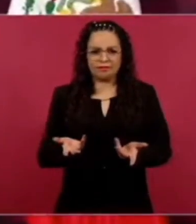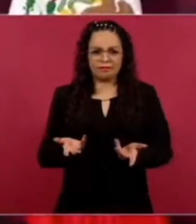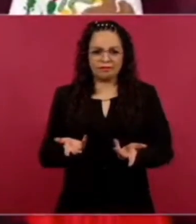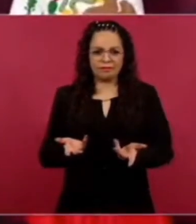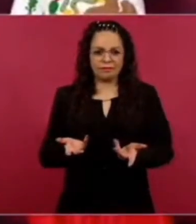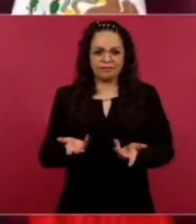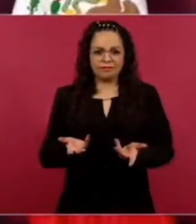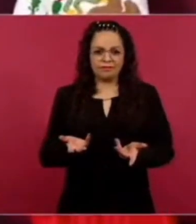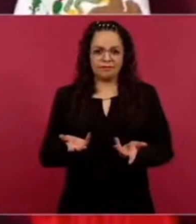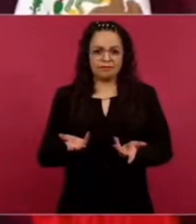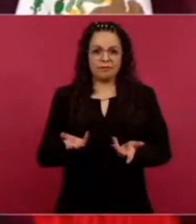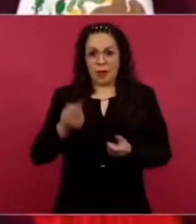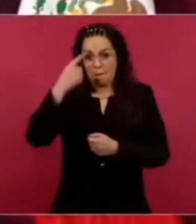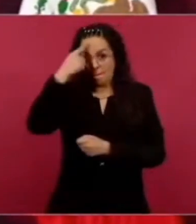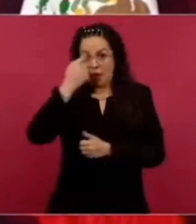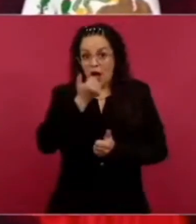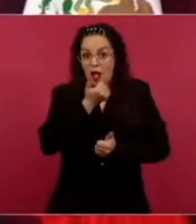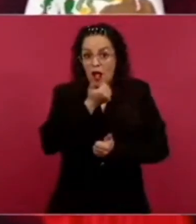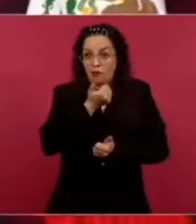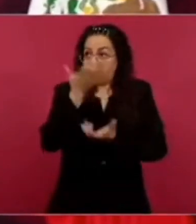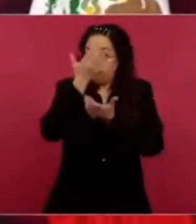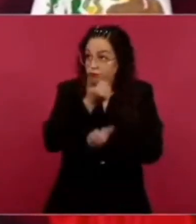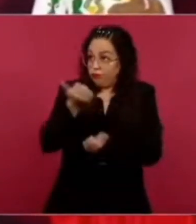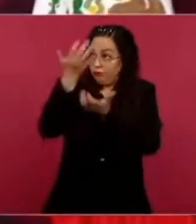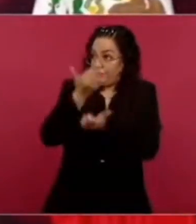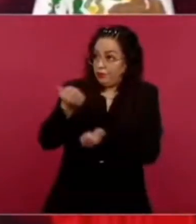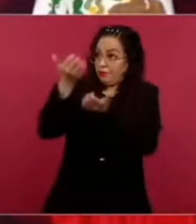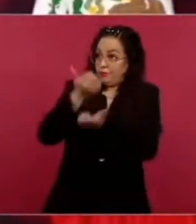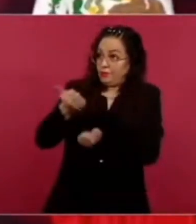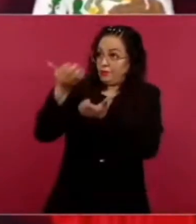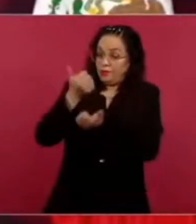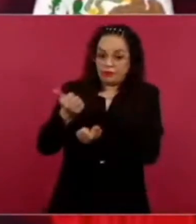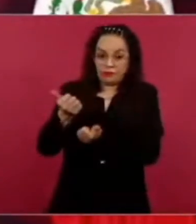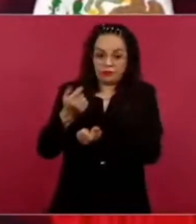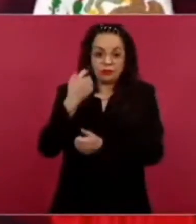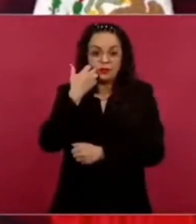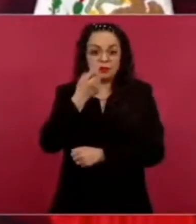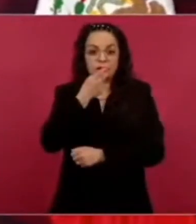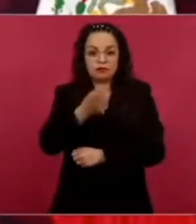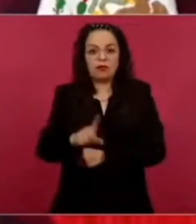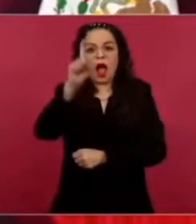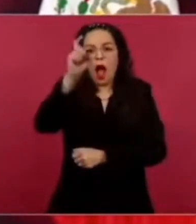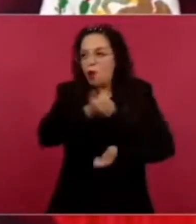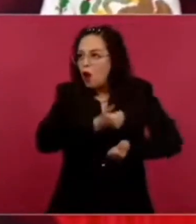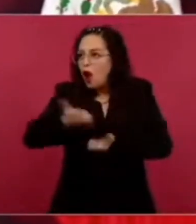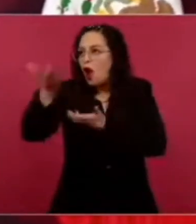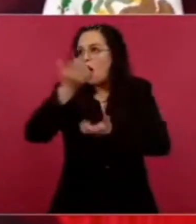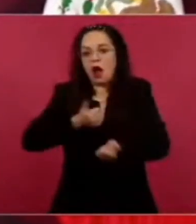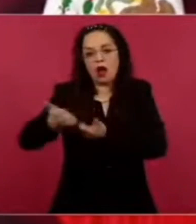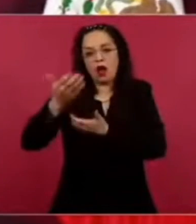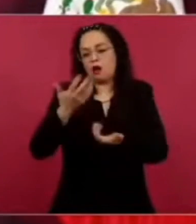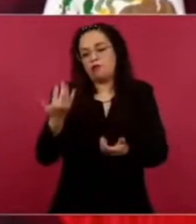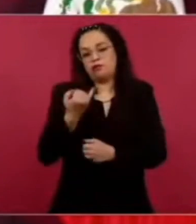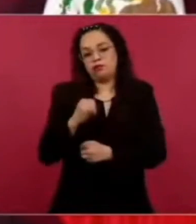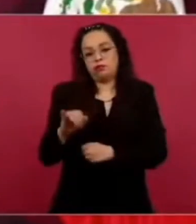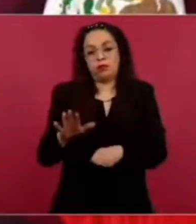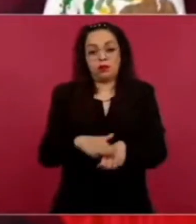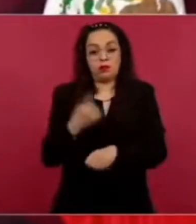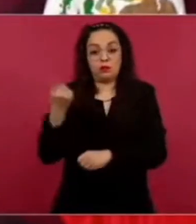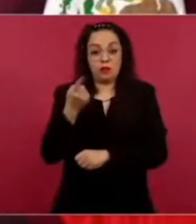de exportación, o sea, exportar agua, porque la